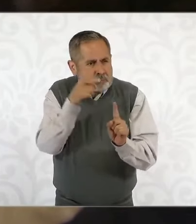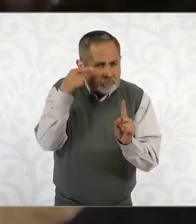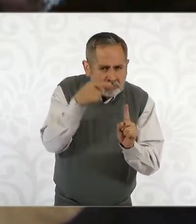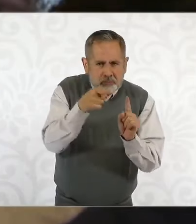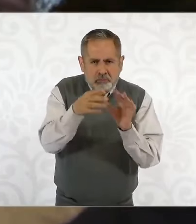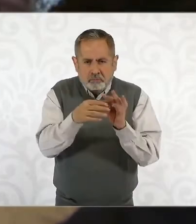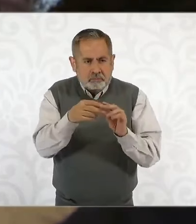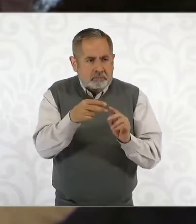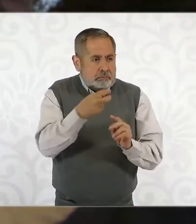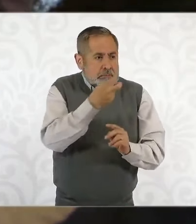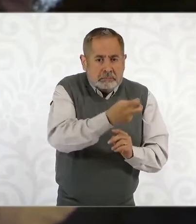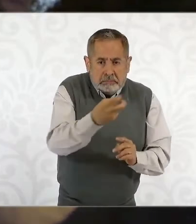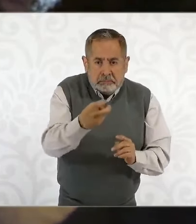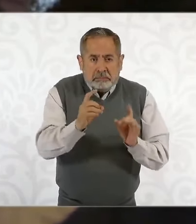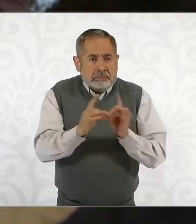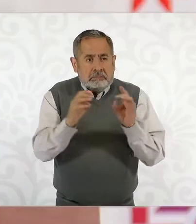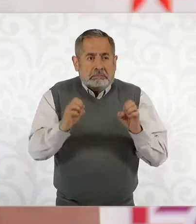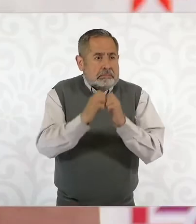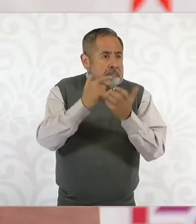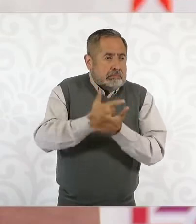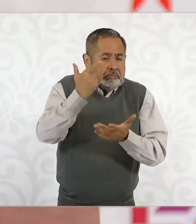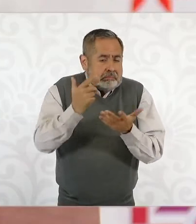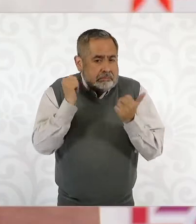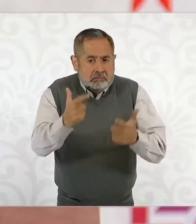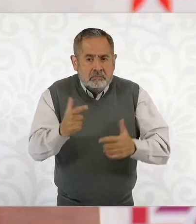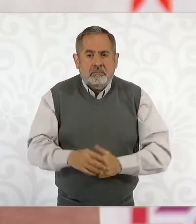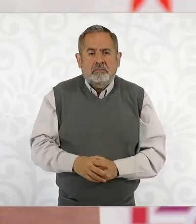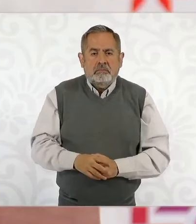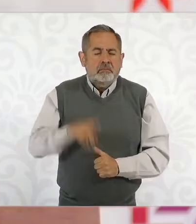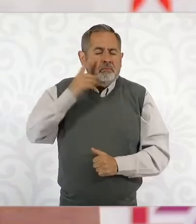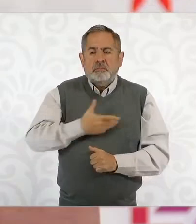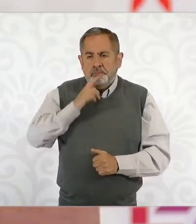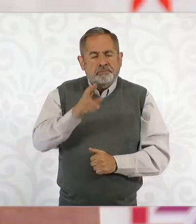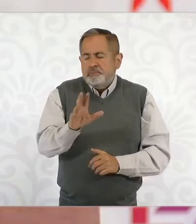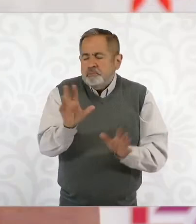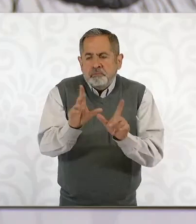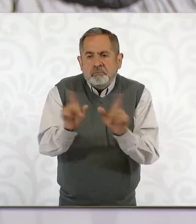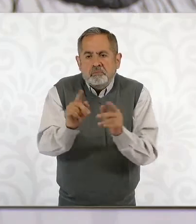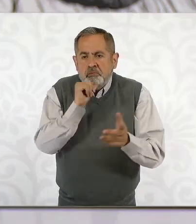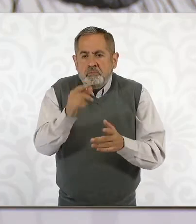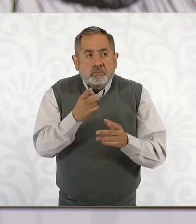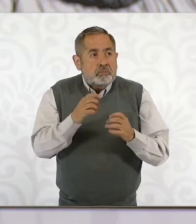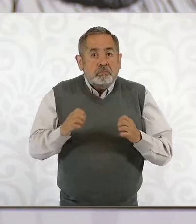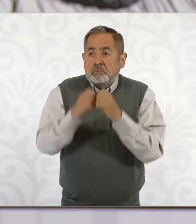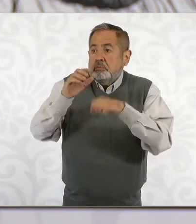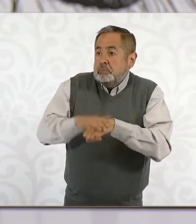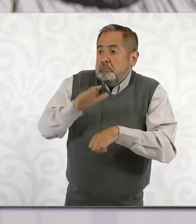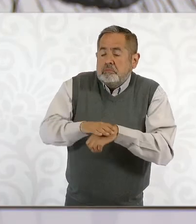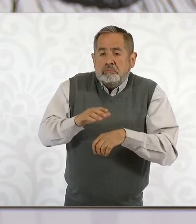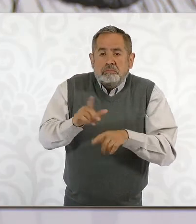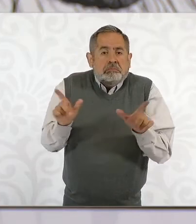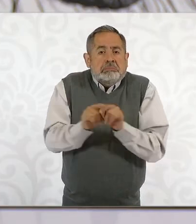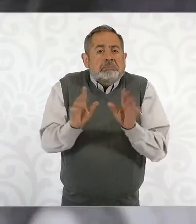foco rojo o la posibilidad de… No hay más información de qué pudiera ser esta alerta,